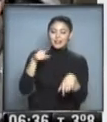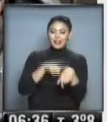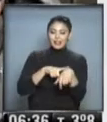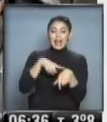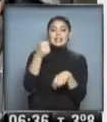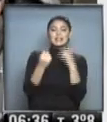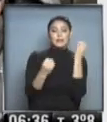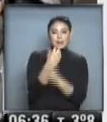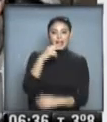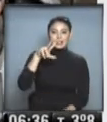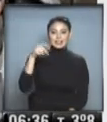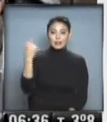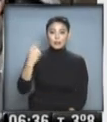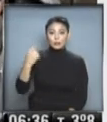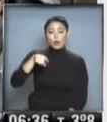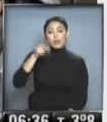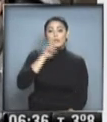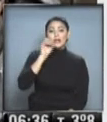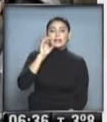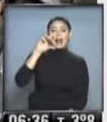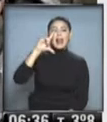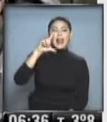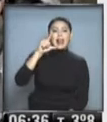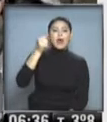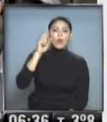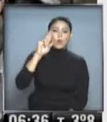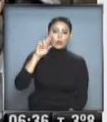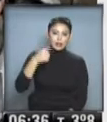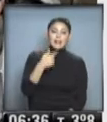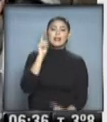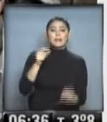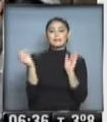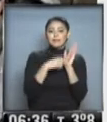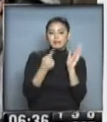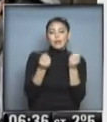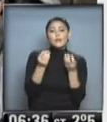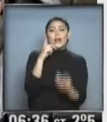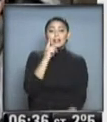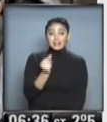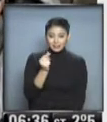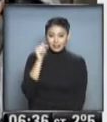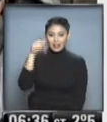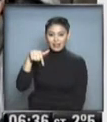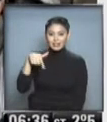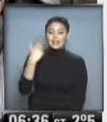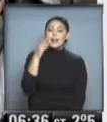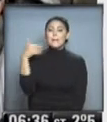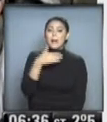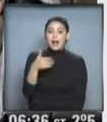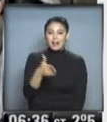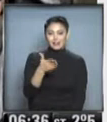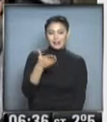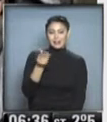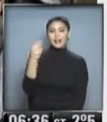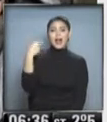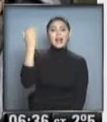de las 6 de la mañana. Laura Esther Pavón también nos saluda, dice muy buenos días. Este es el Pacú que disfrutamos en